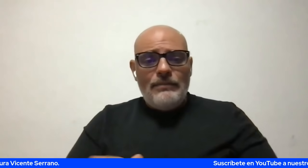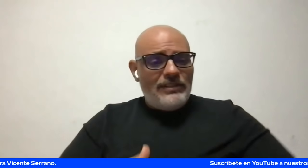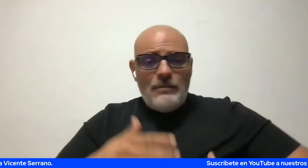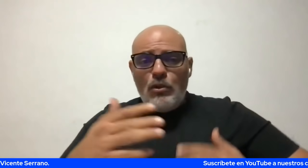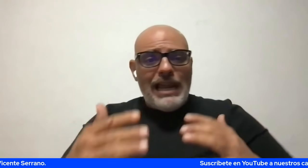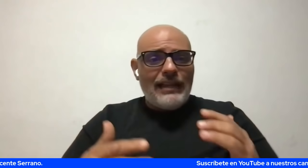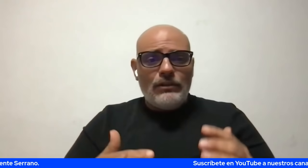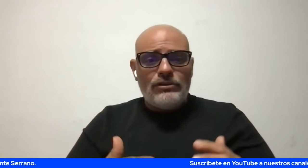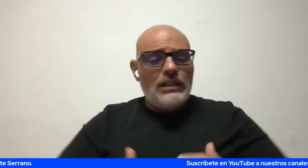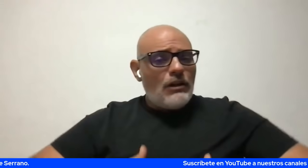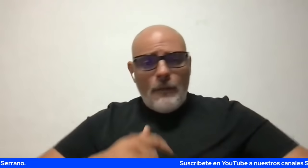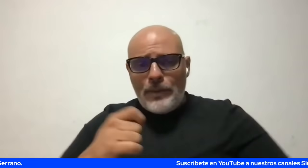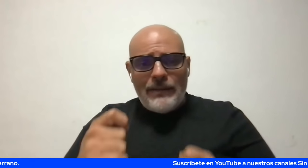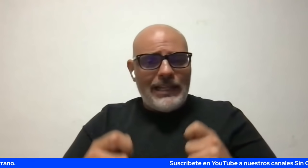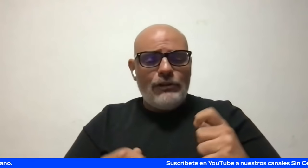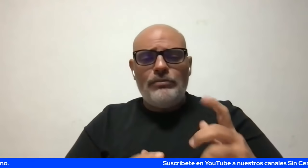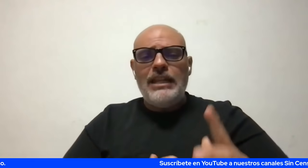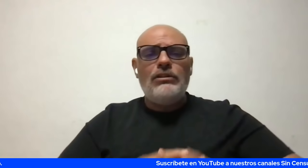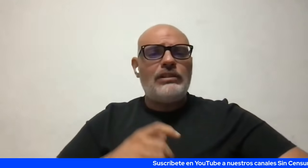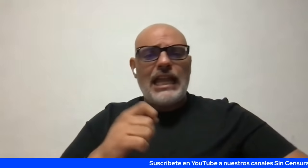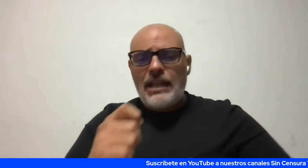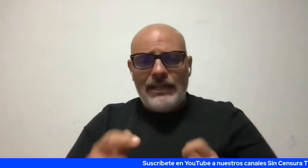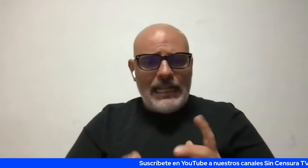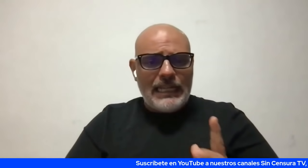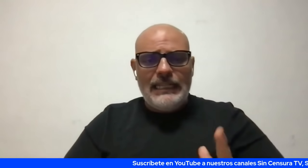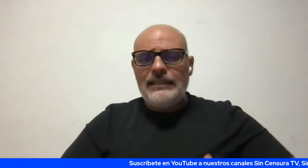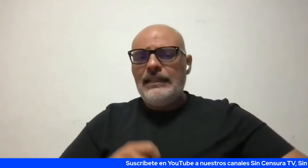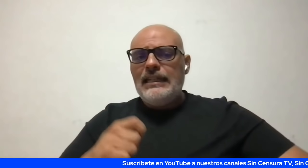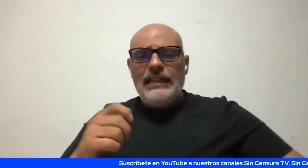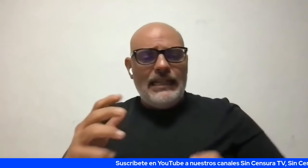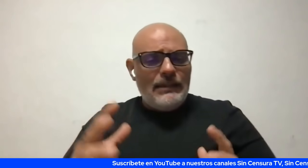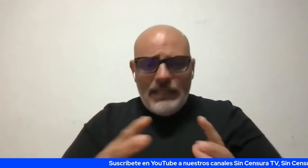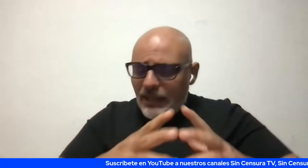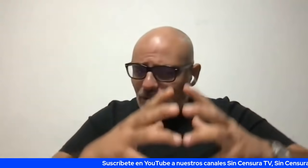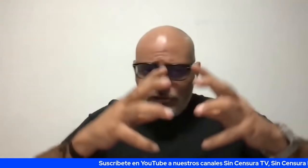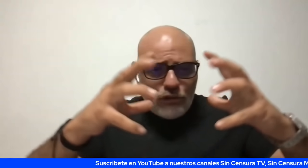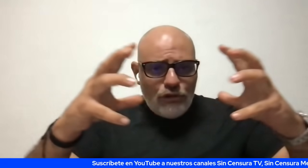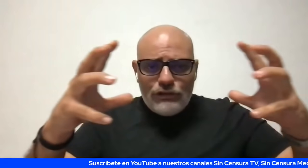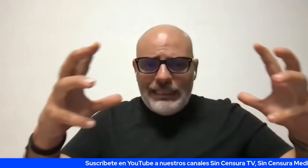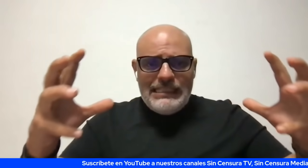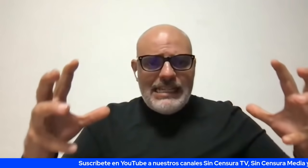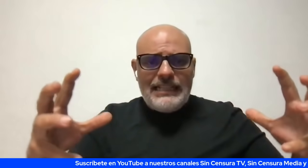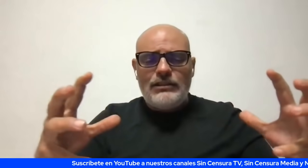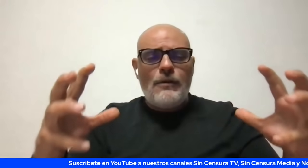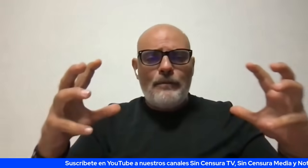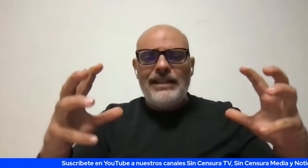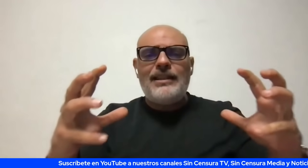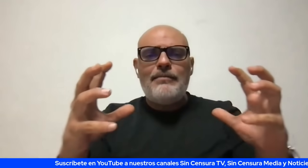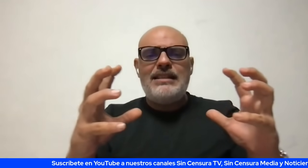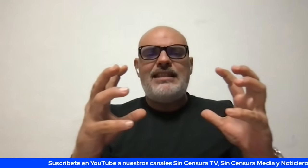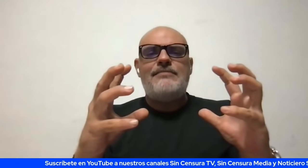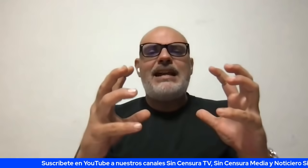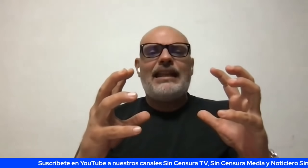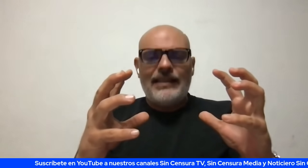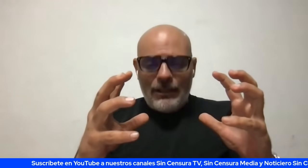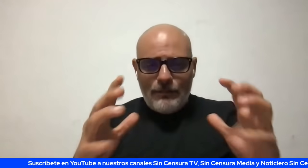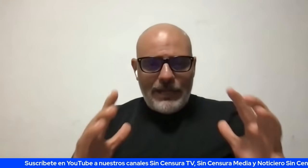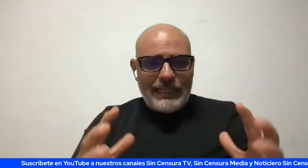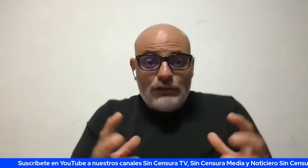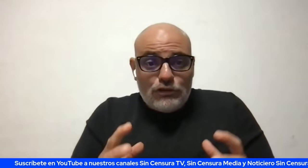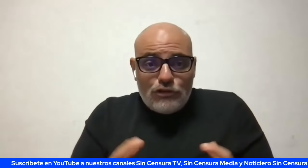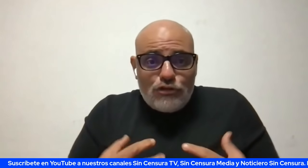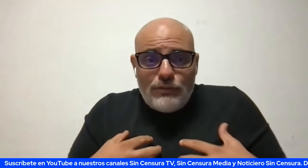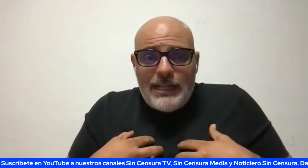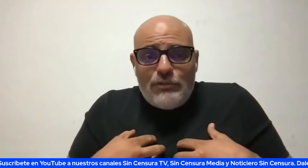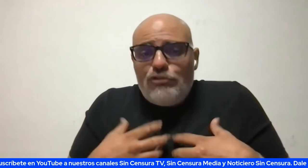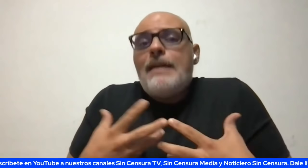eran simularnos, compraban a los medios, callaban a la gente, digamos, todo lo tenían completamente enmaquetado